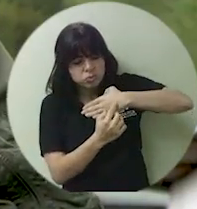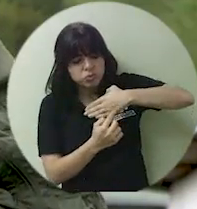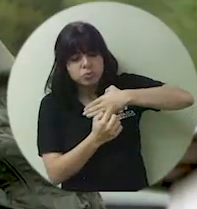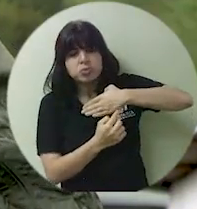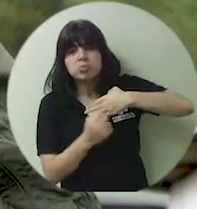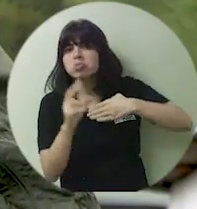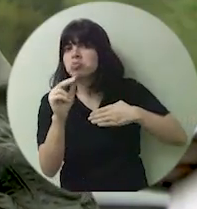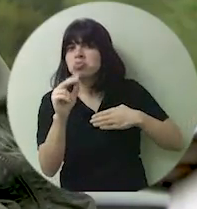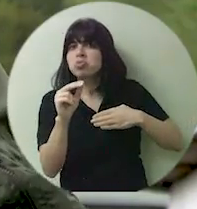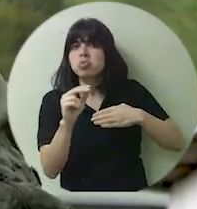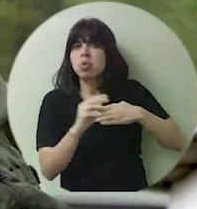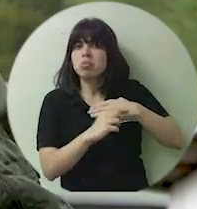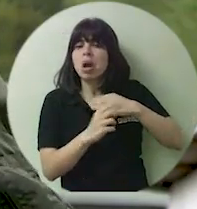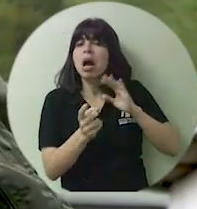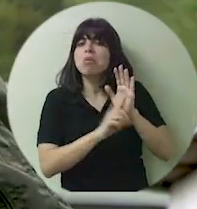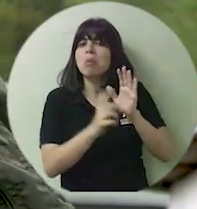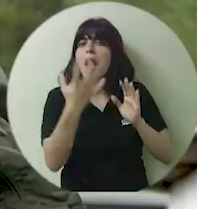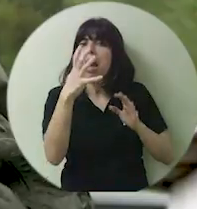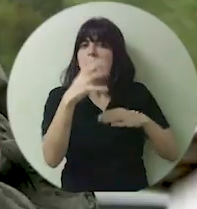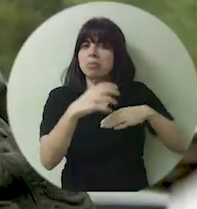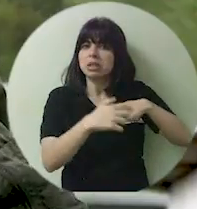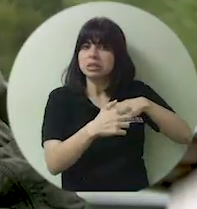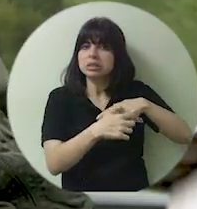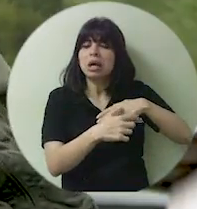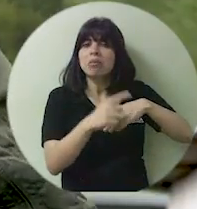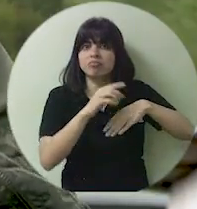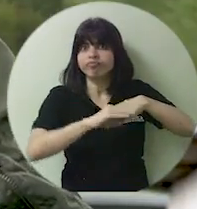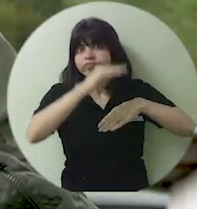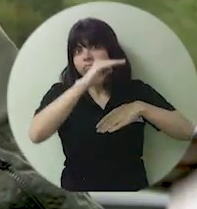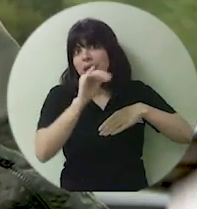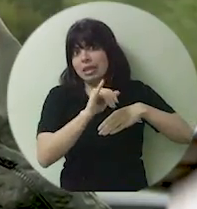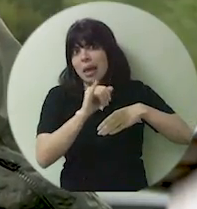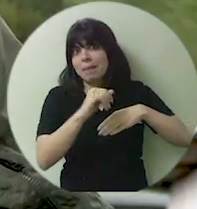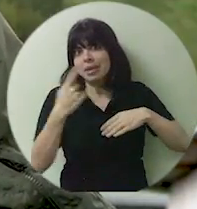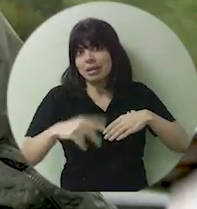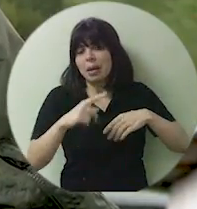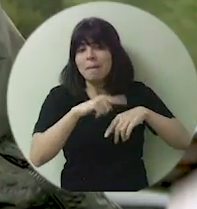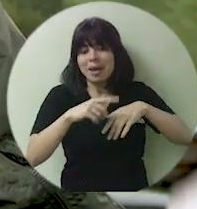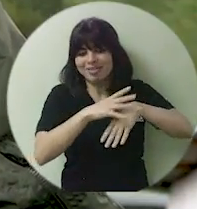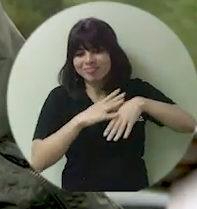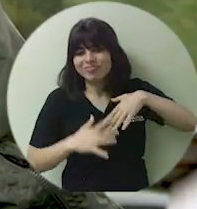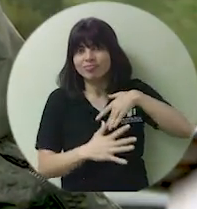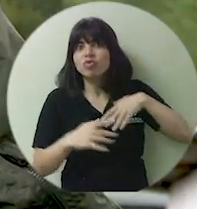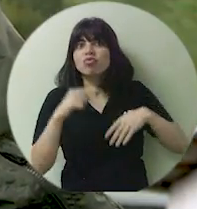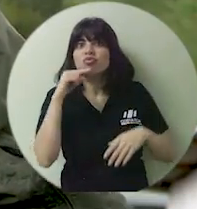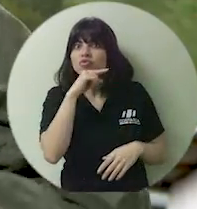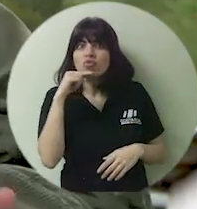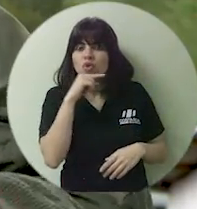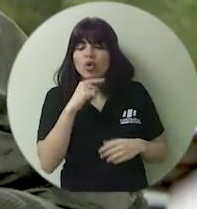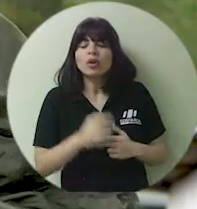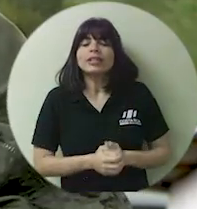exime de esa condición, aunque está en alerta amarilla, que es un grado alto también de riesgo. Pero